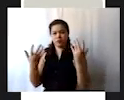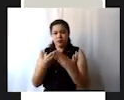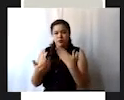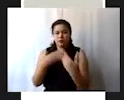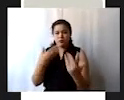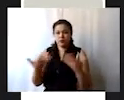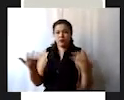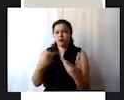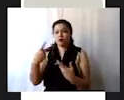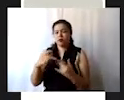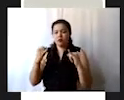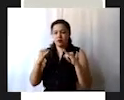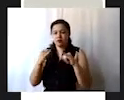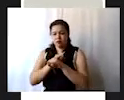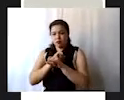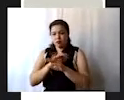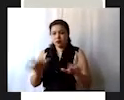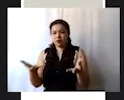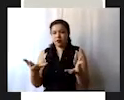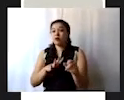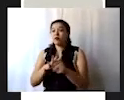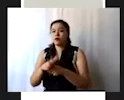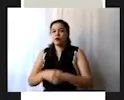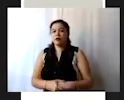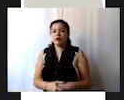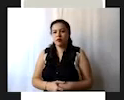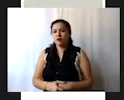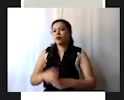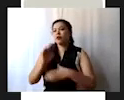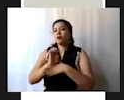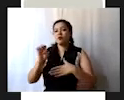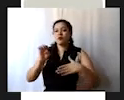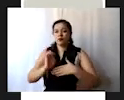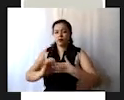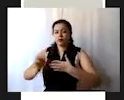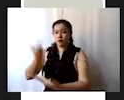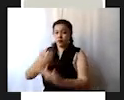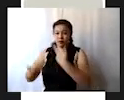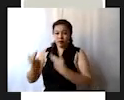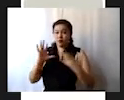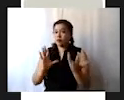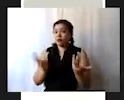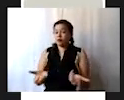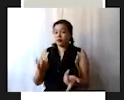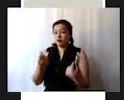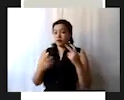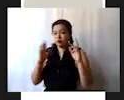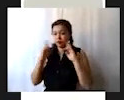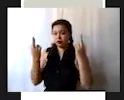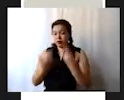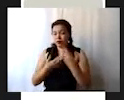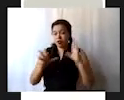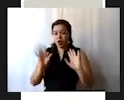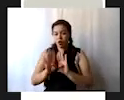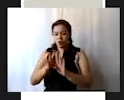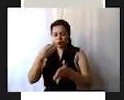esta información. Entonces, bueno, vamos a recapitular porque si alguien no estuvo en esas sesiones, creo que es importante que